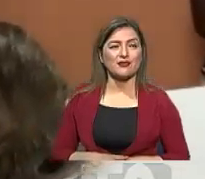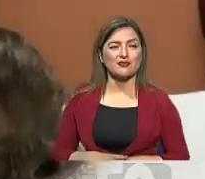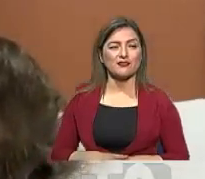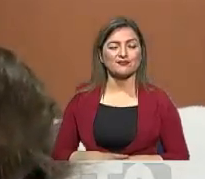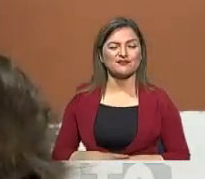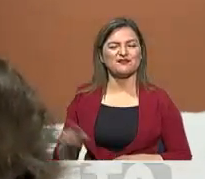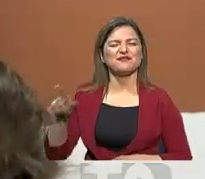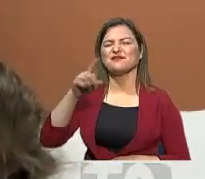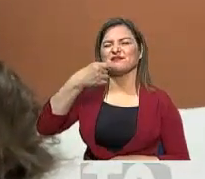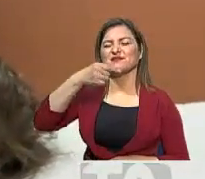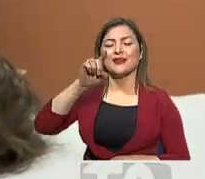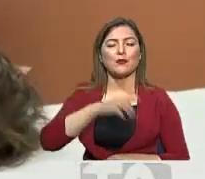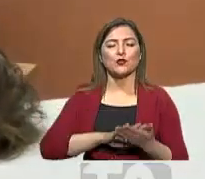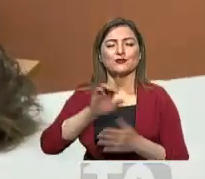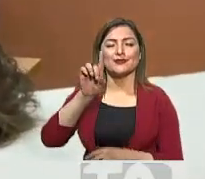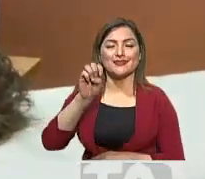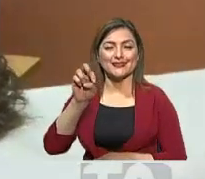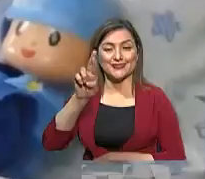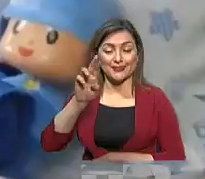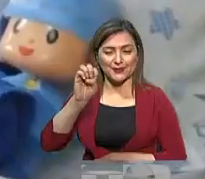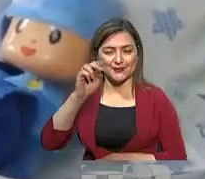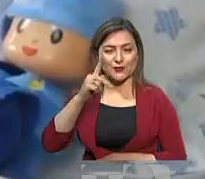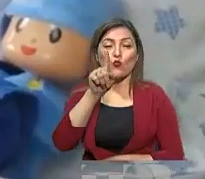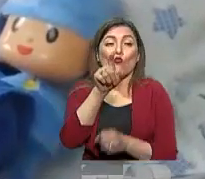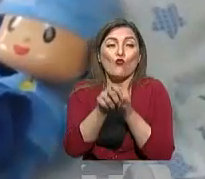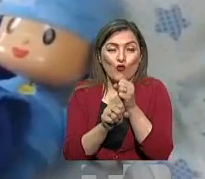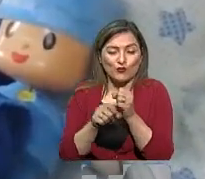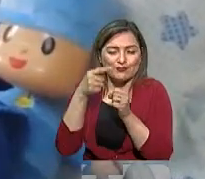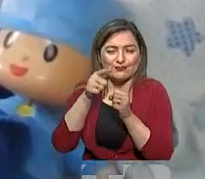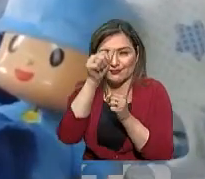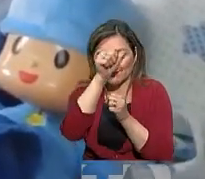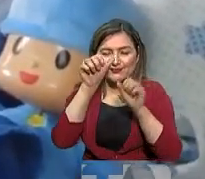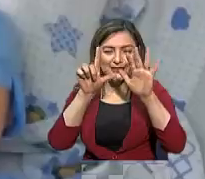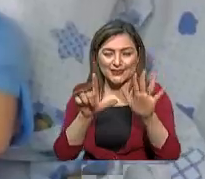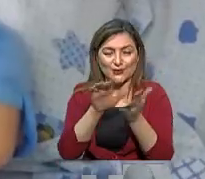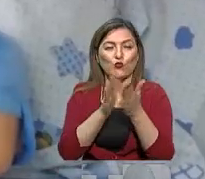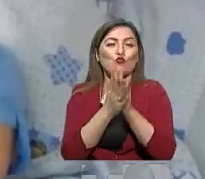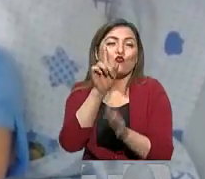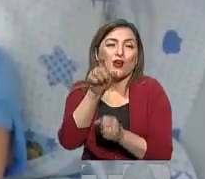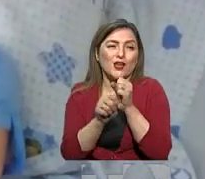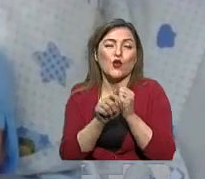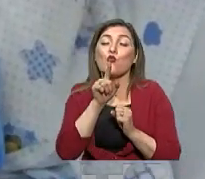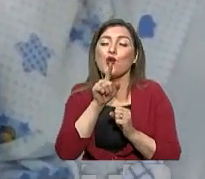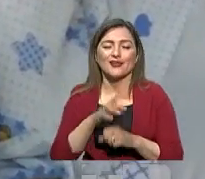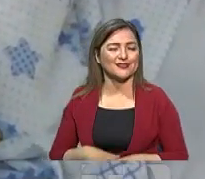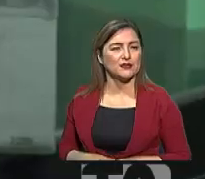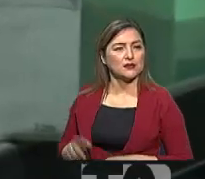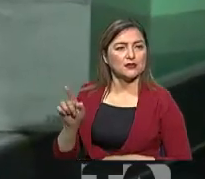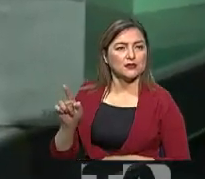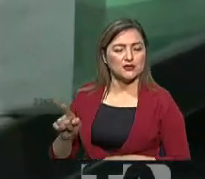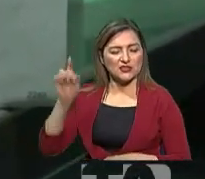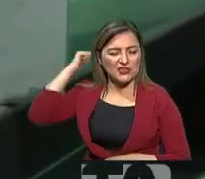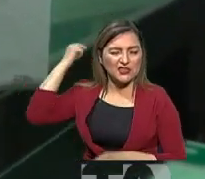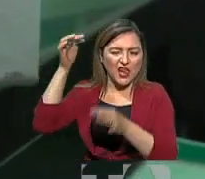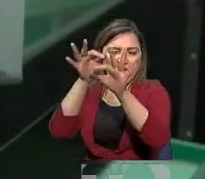se cumplirá un año el próximo domingo 7 de noviembre padece atrofia muscular espinal tipo 1 cuyo tratamiento requiere de